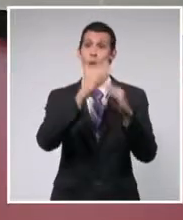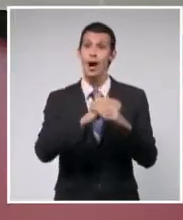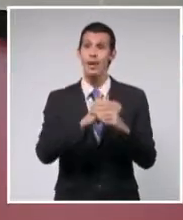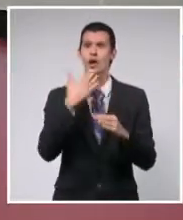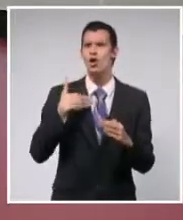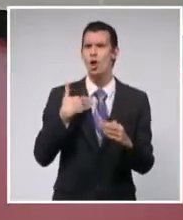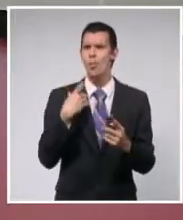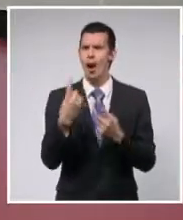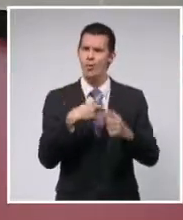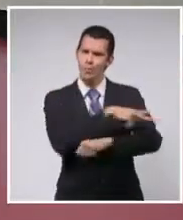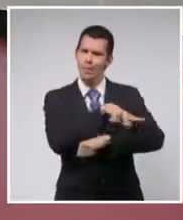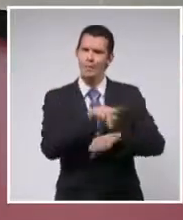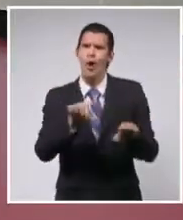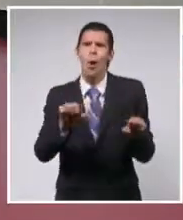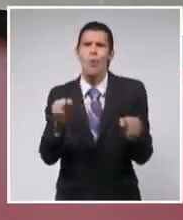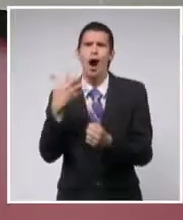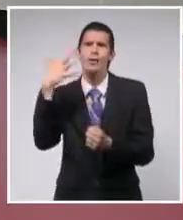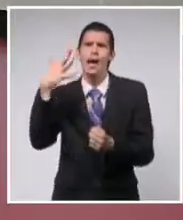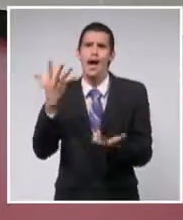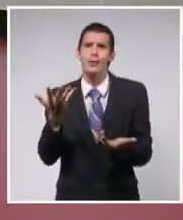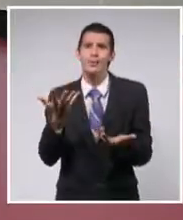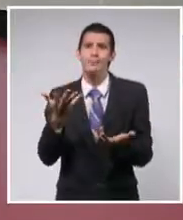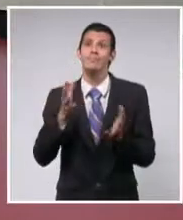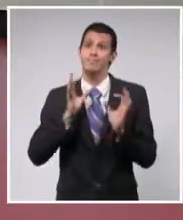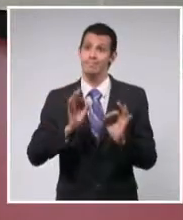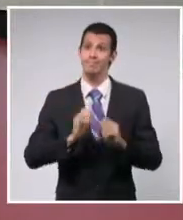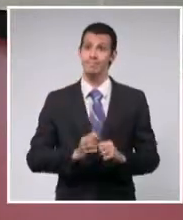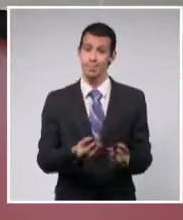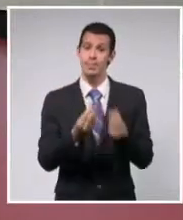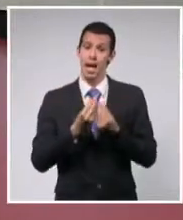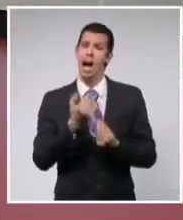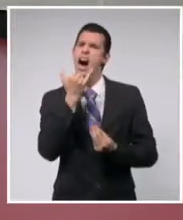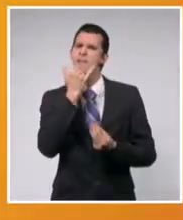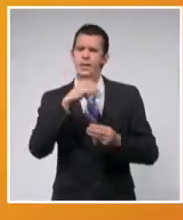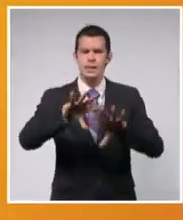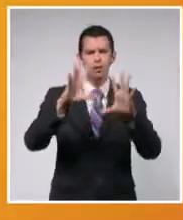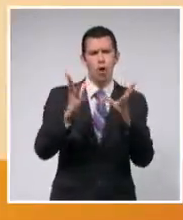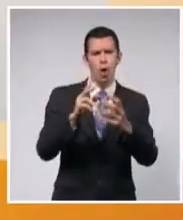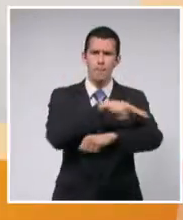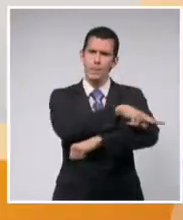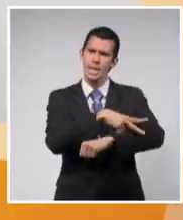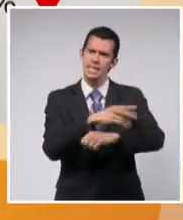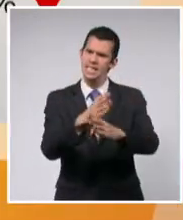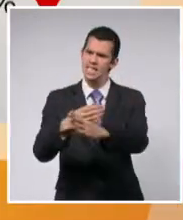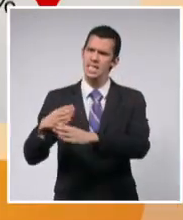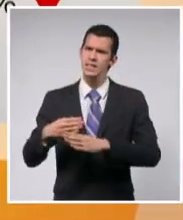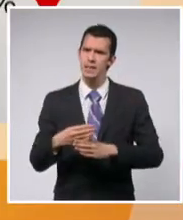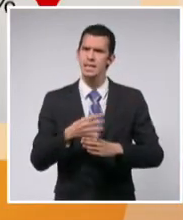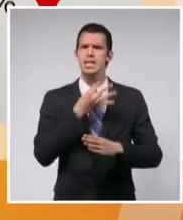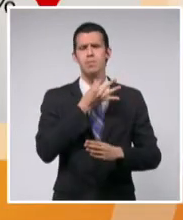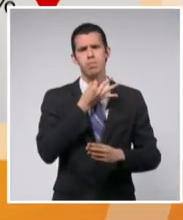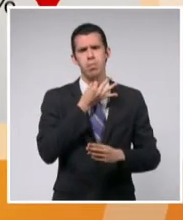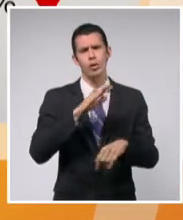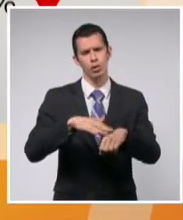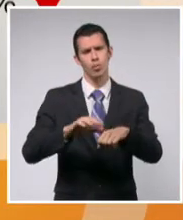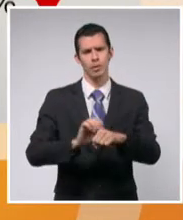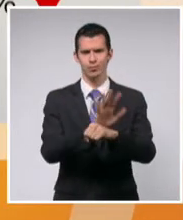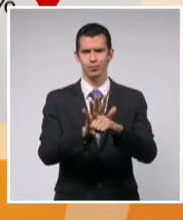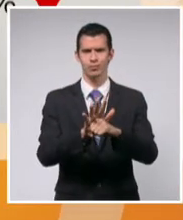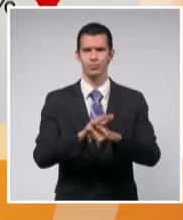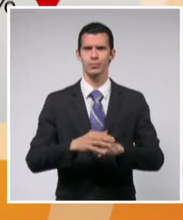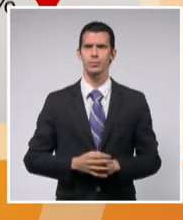con un descenso significativo del número de llegadas de turistas en la primera mitad del 2020 y españa solo recibió la visita de